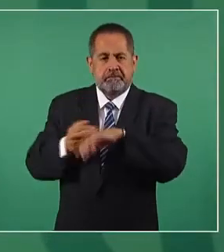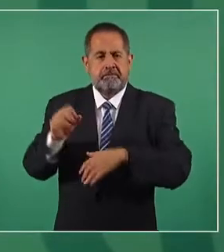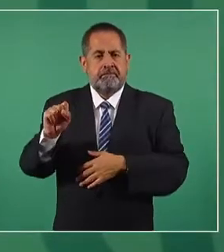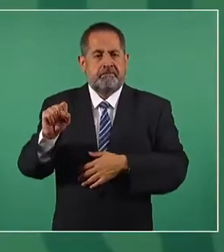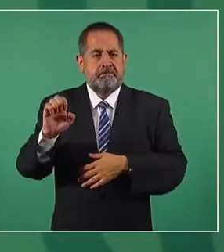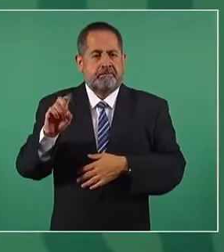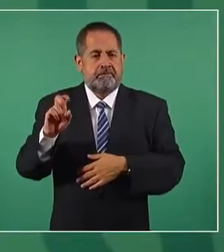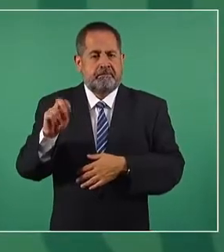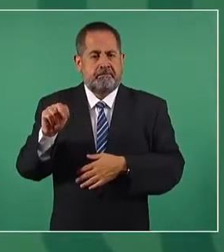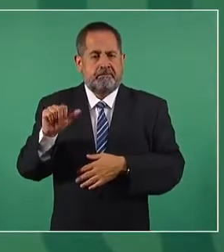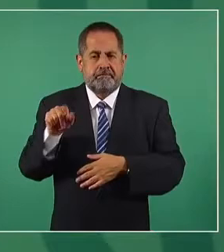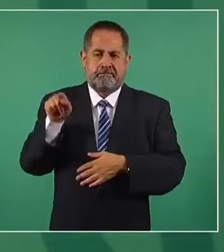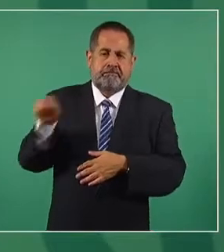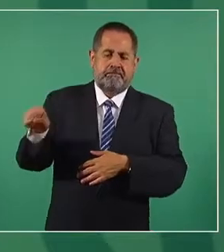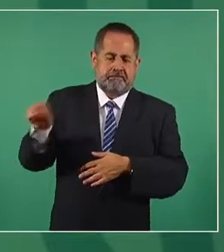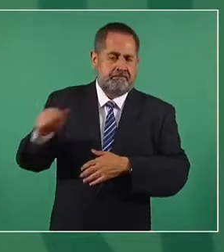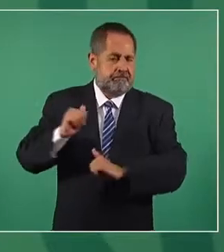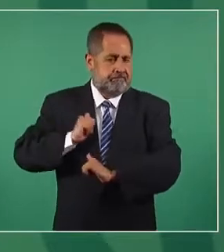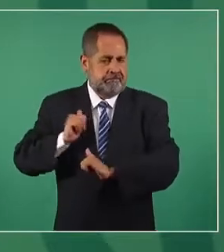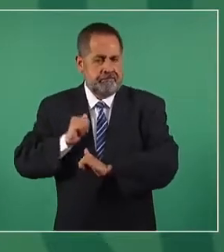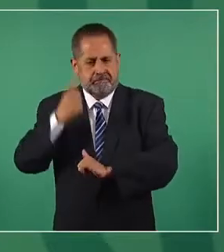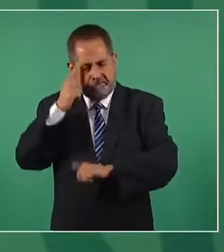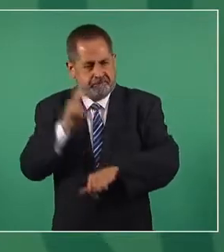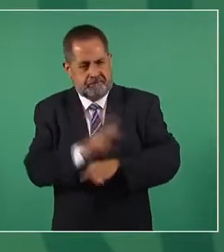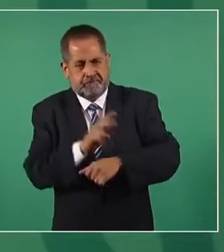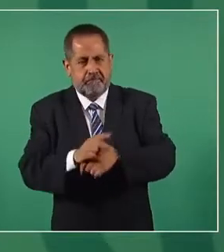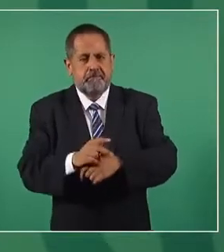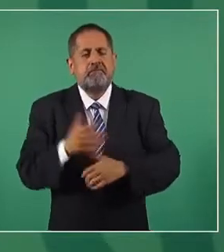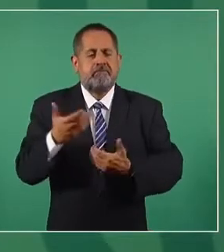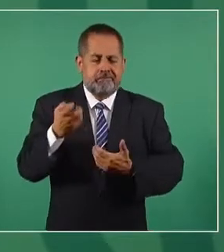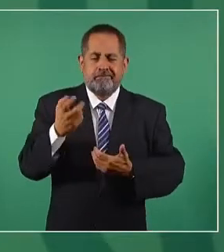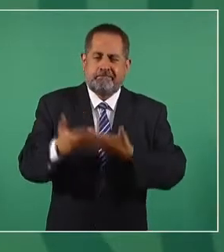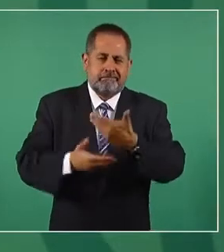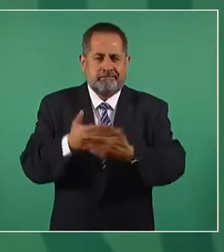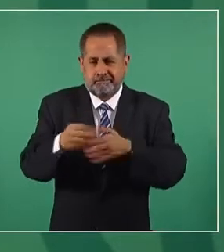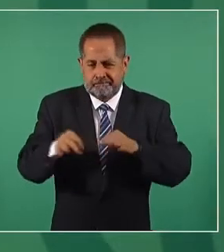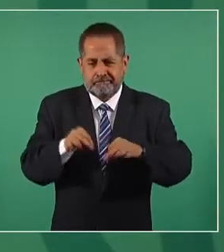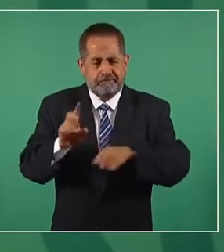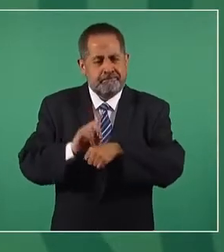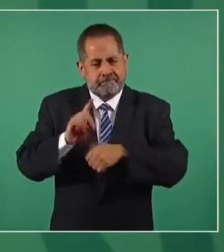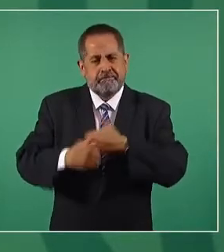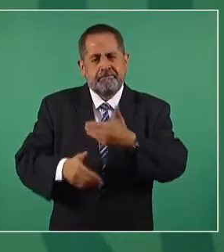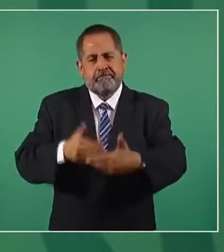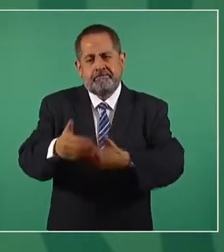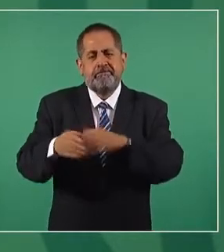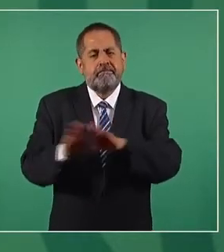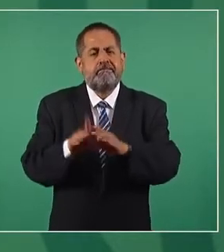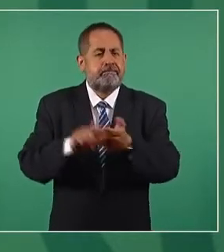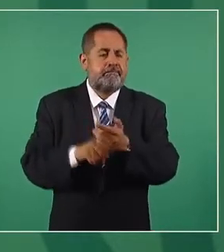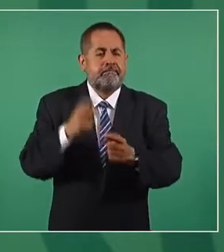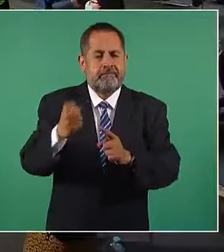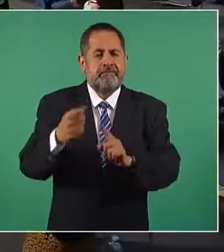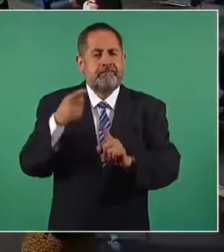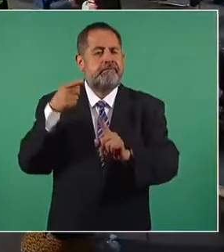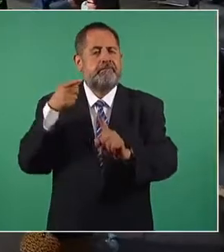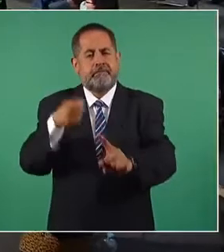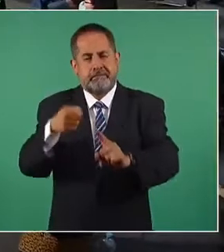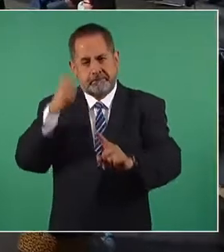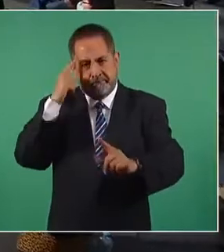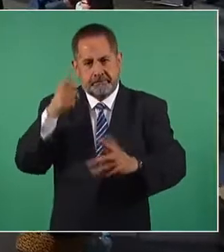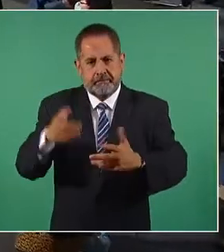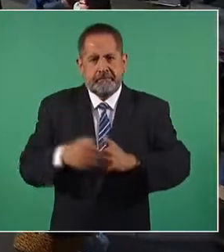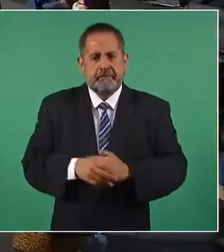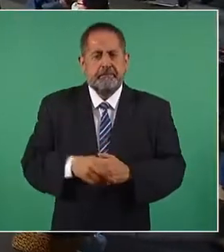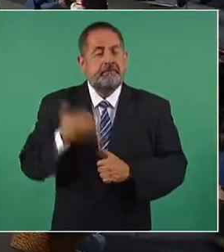Defensa. Para esto estamos trabajando todos los días con este